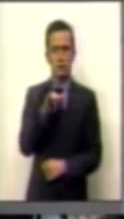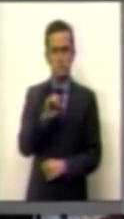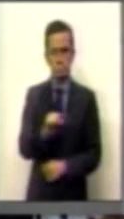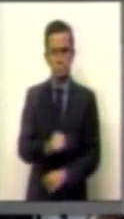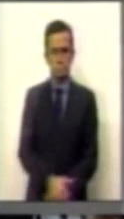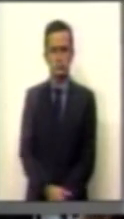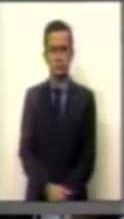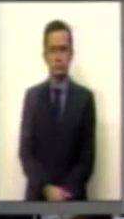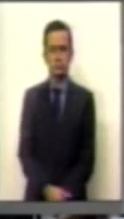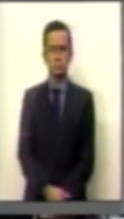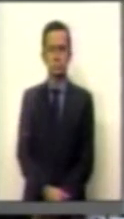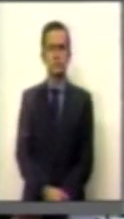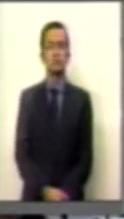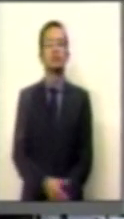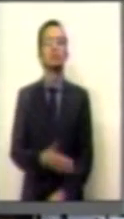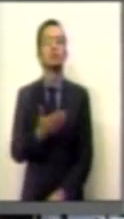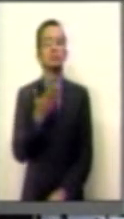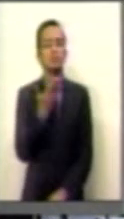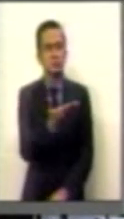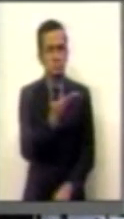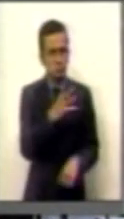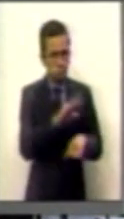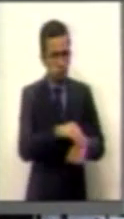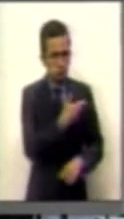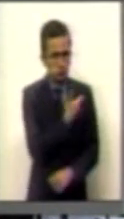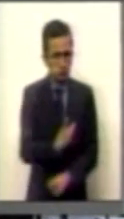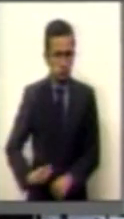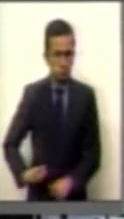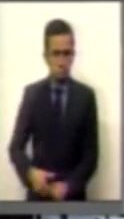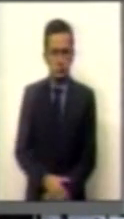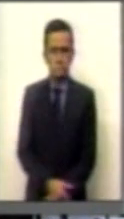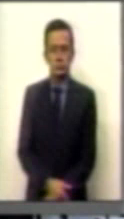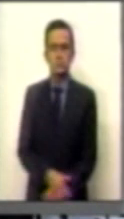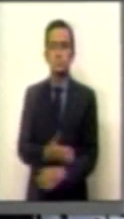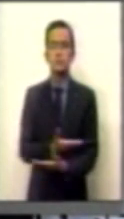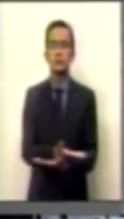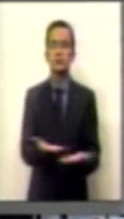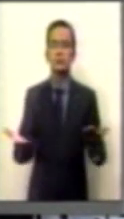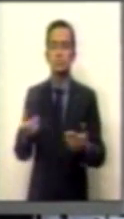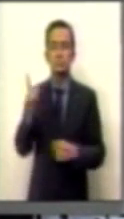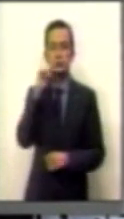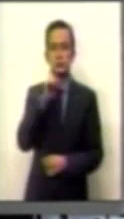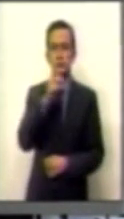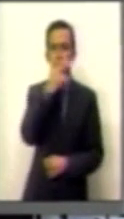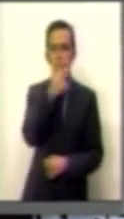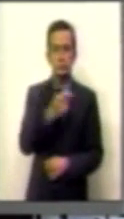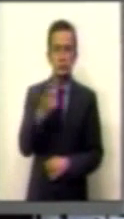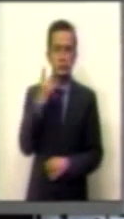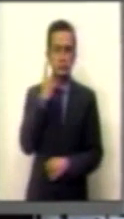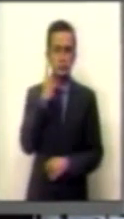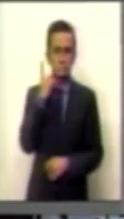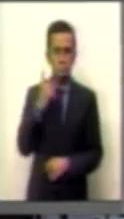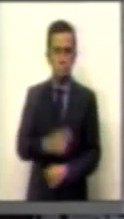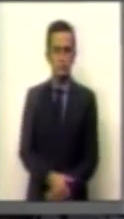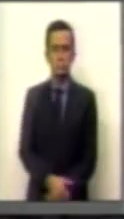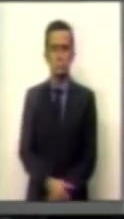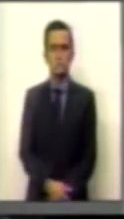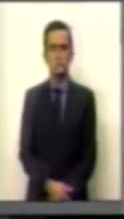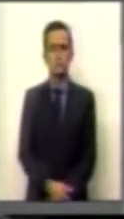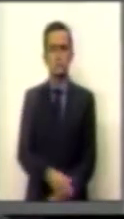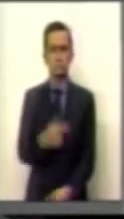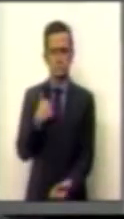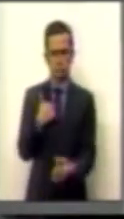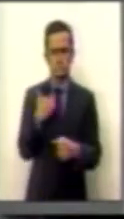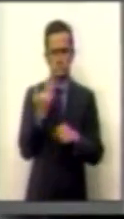Con su venia, señor presidente, señores y señoras diputados y diputadas, quiero hablarles de la